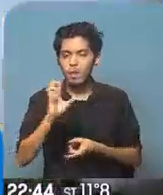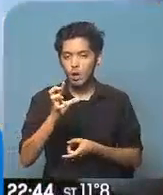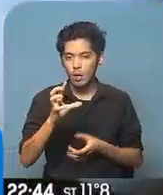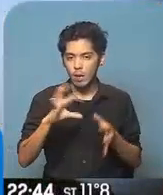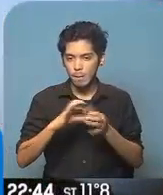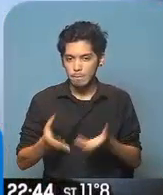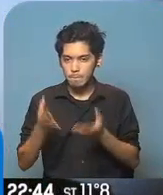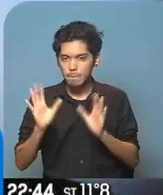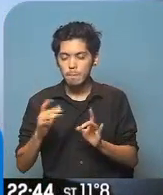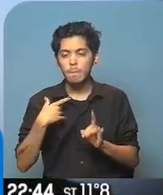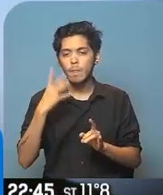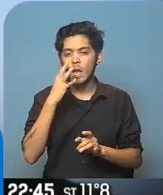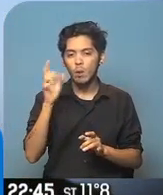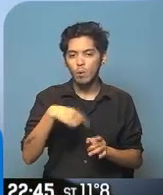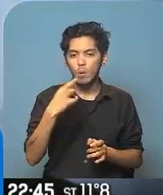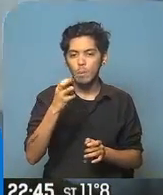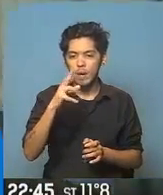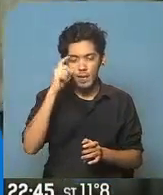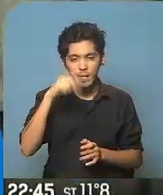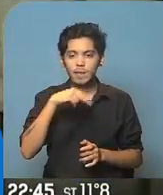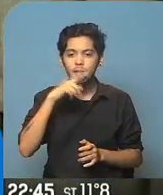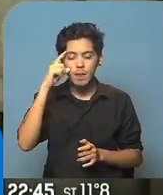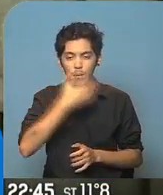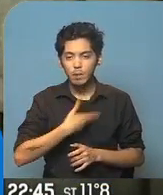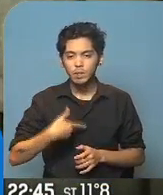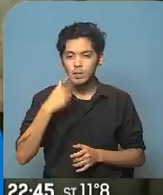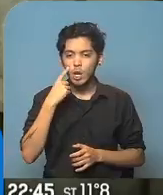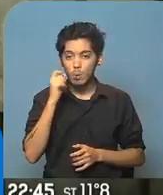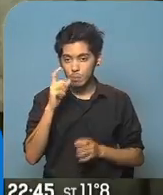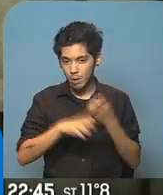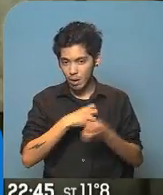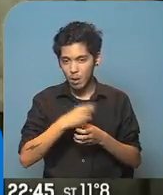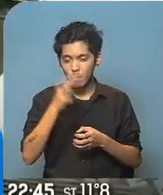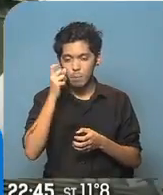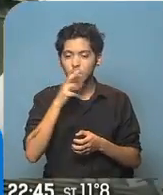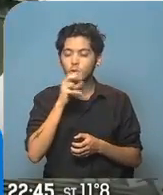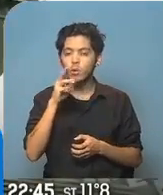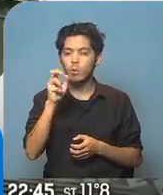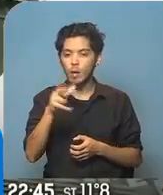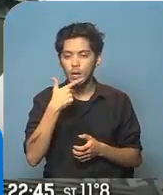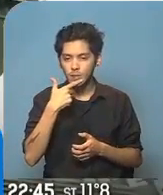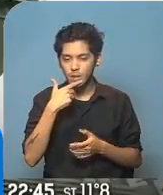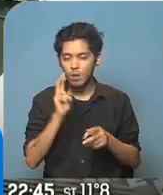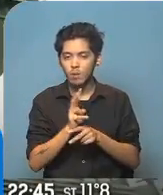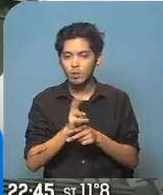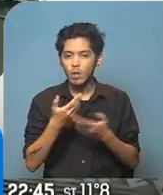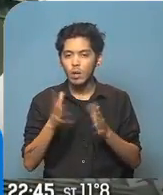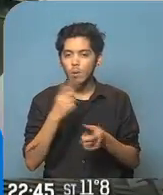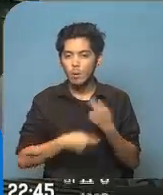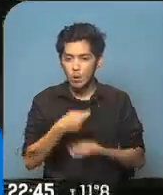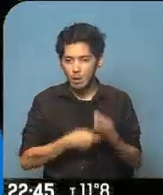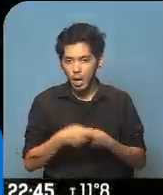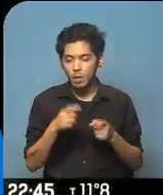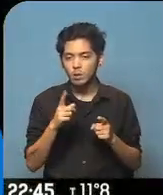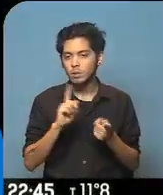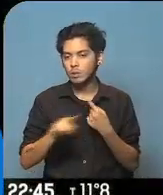que provocó la renuncia de Pedro Parente, presidente de Petrobras, defensor de las políticas de libre mercado, y su inmediato